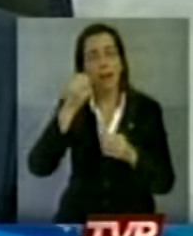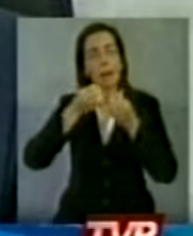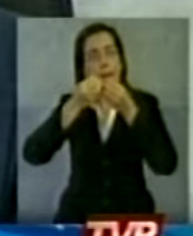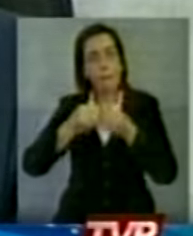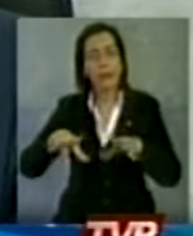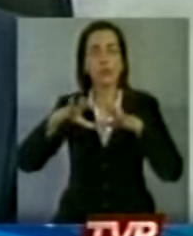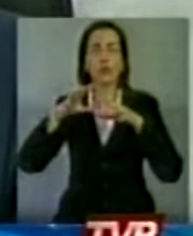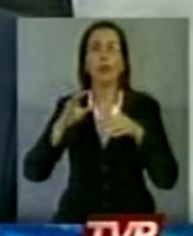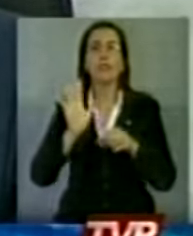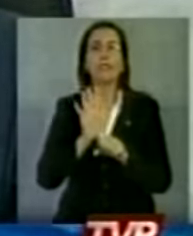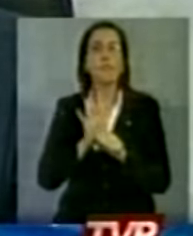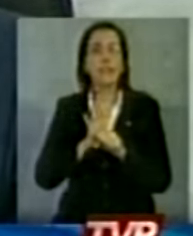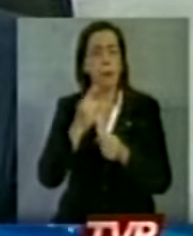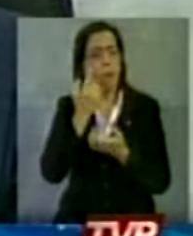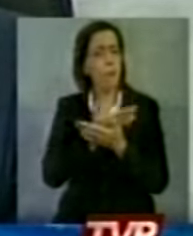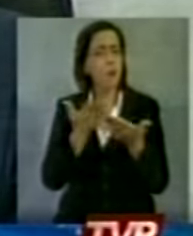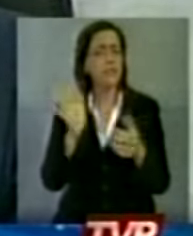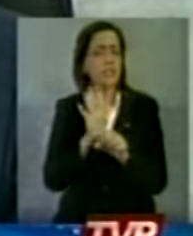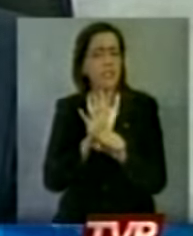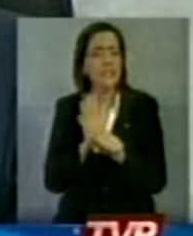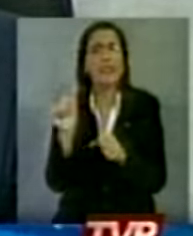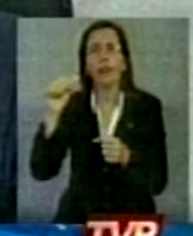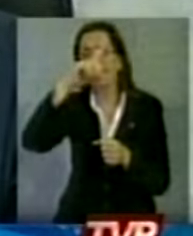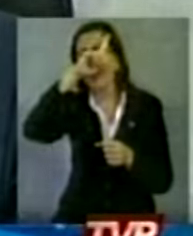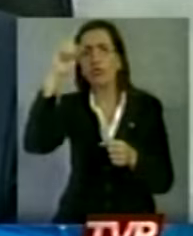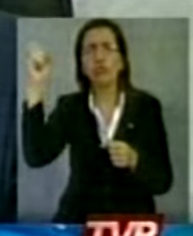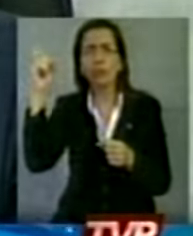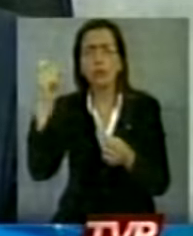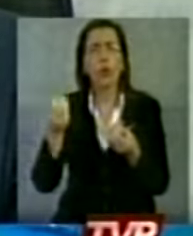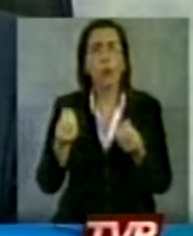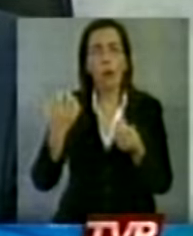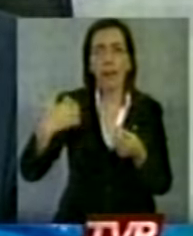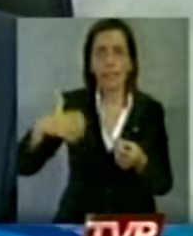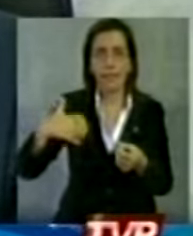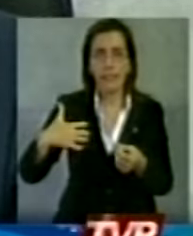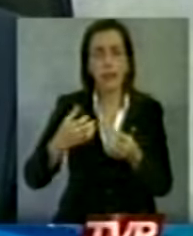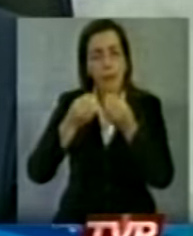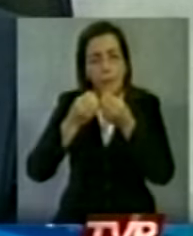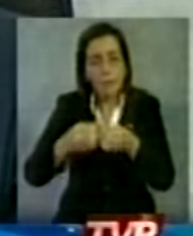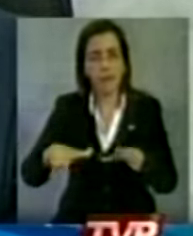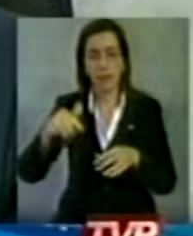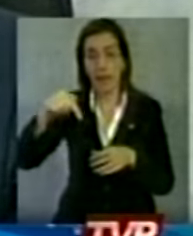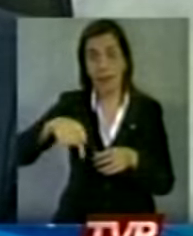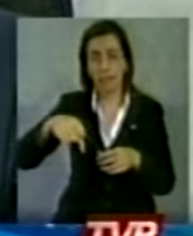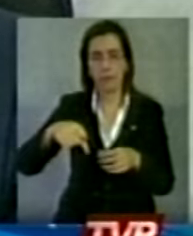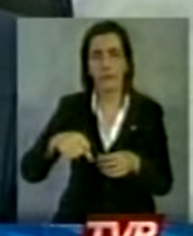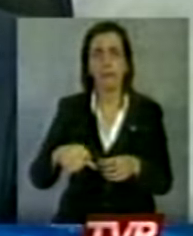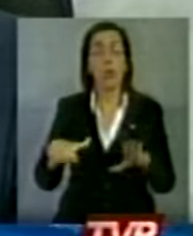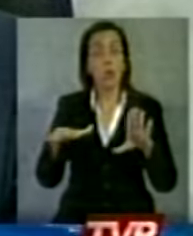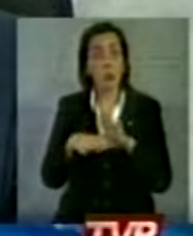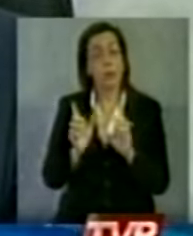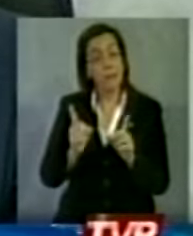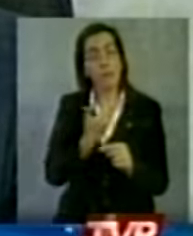tomar forma el contenido y la nacionalidad argentina. Por ello, un presidente